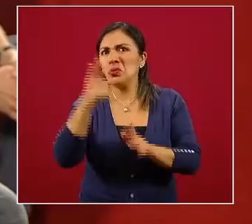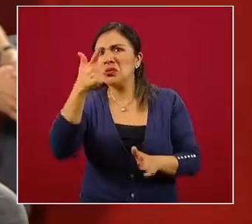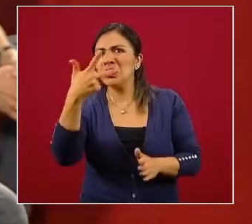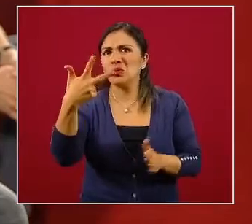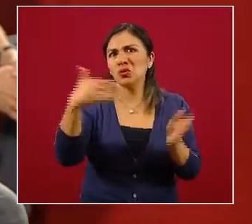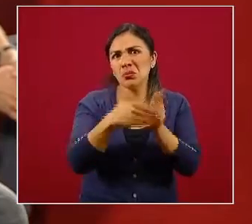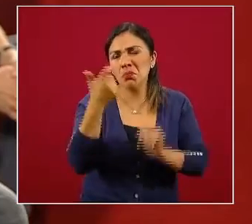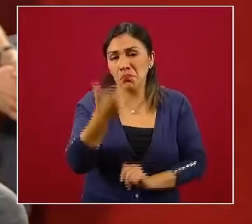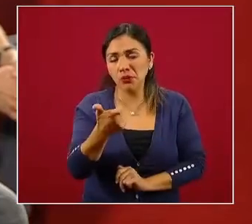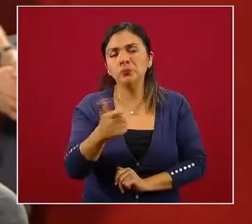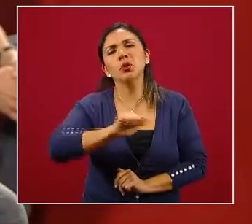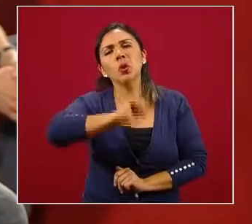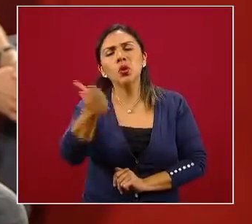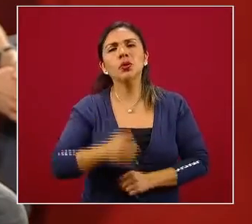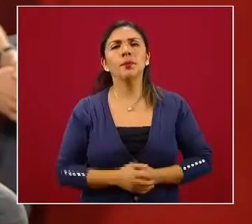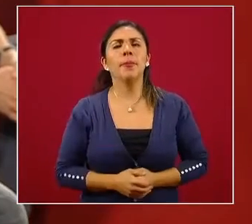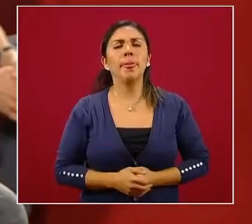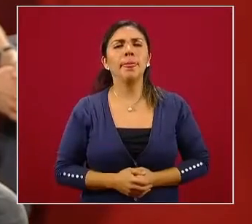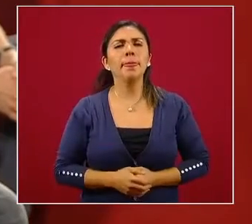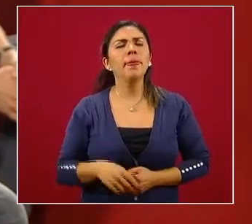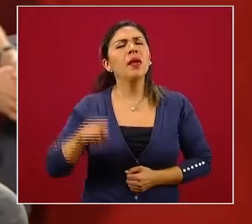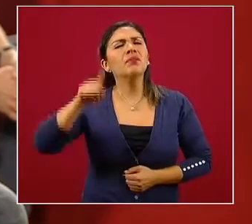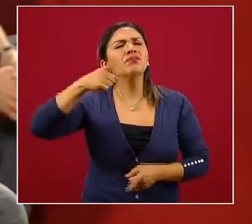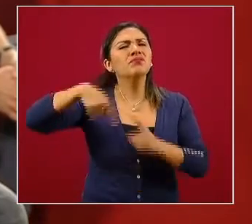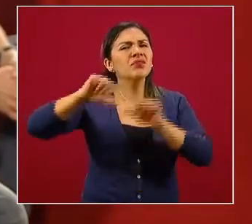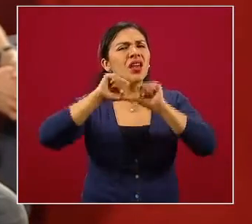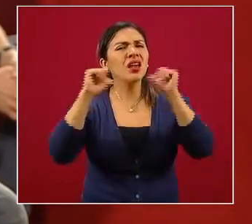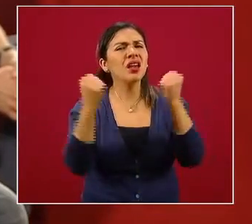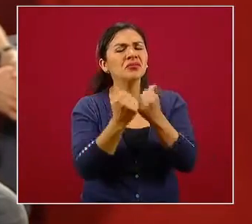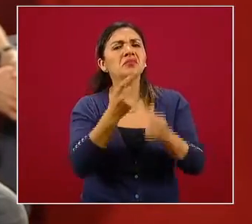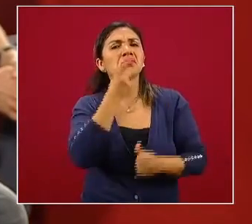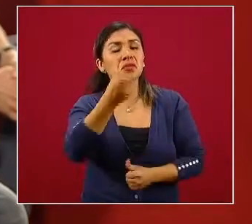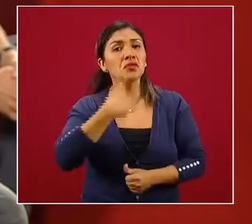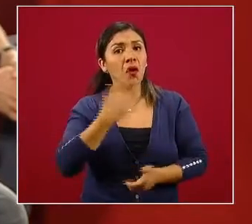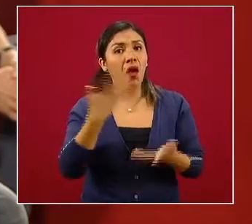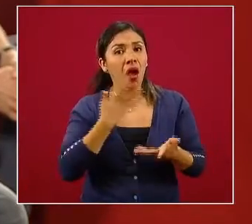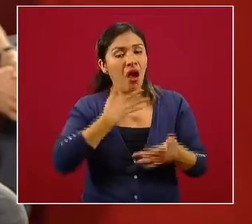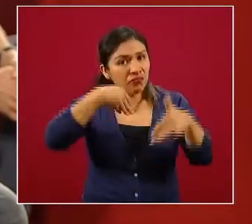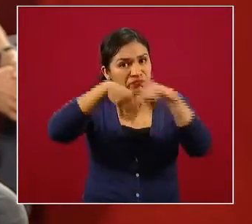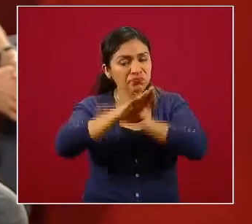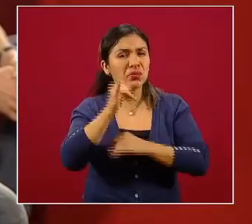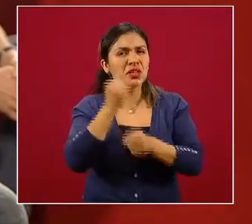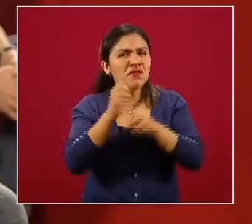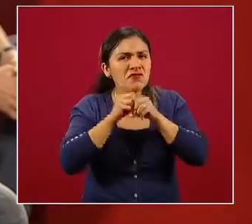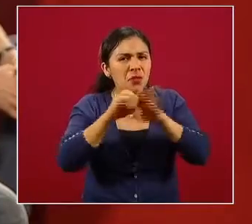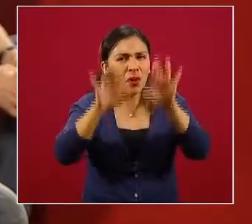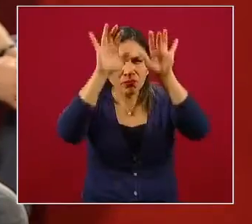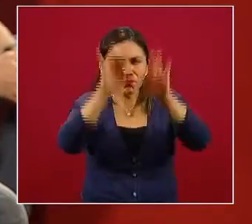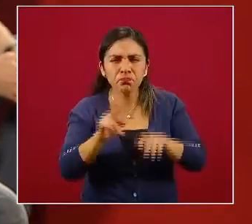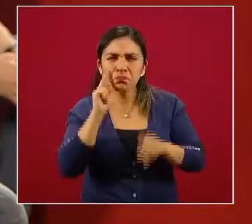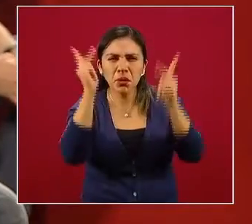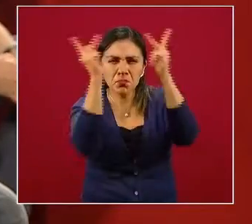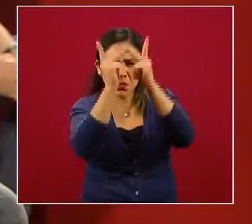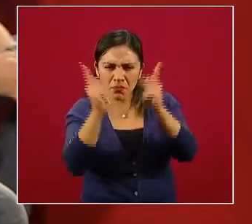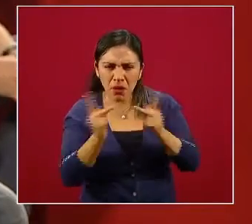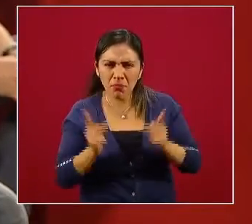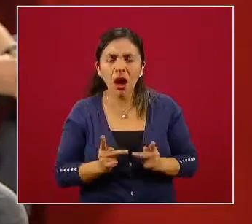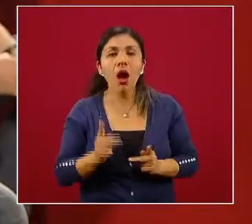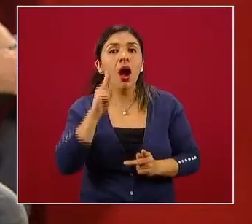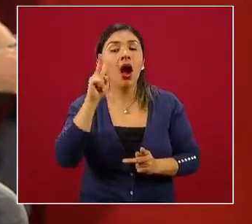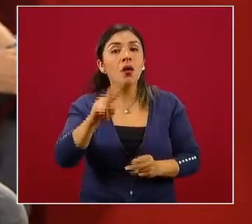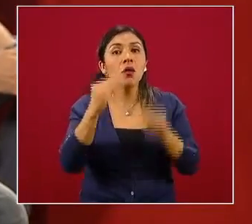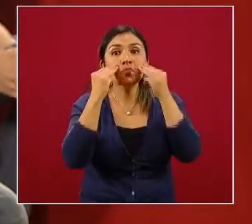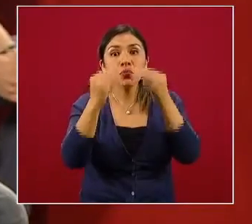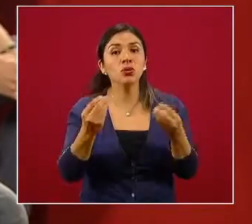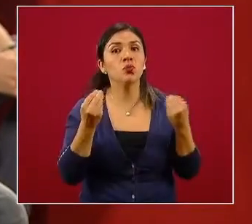Corrupción informó que tuvo acceso a una base de datos de registros y que cotejaron con el registro civil una